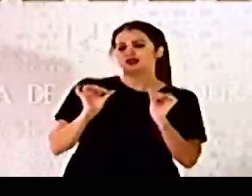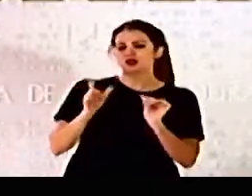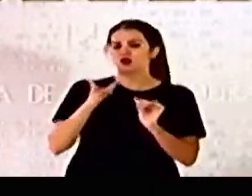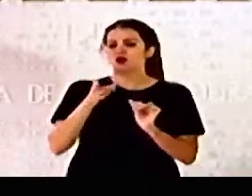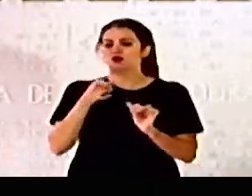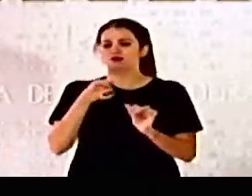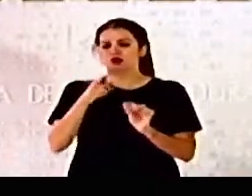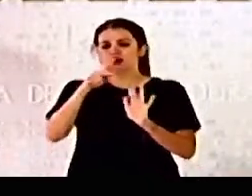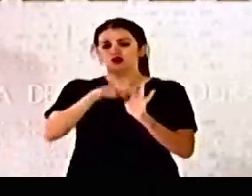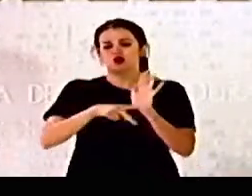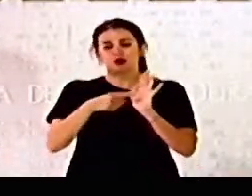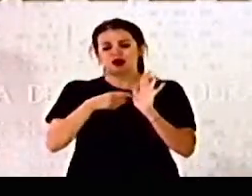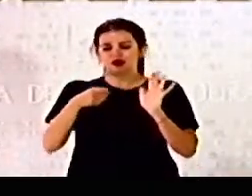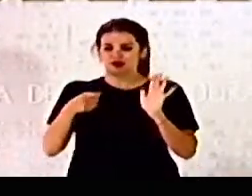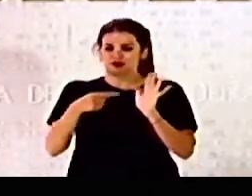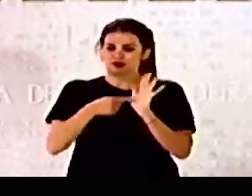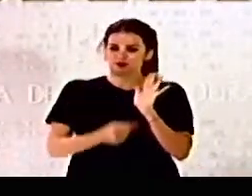norma.